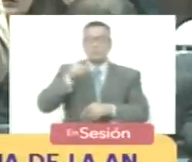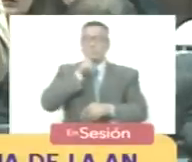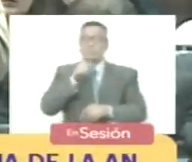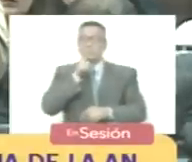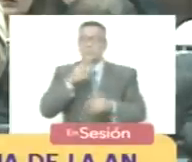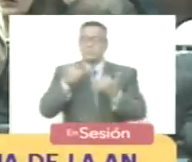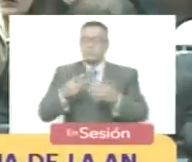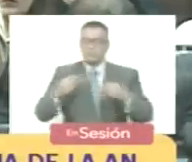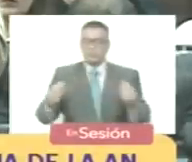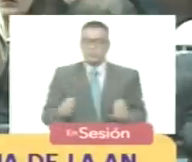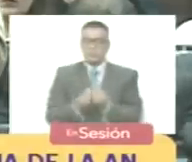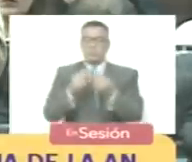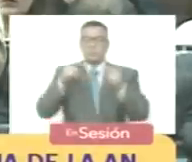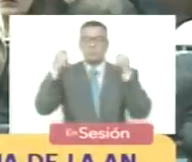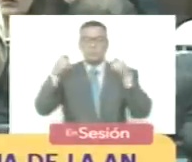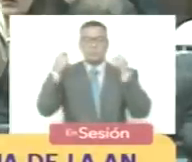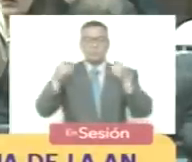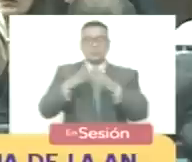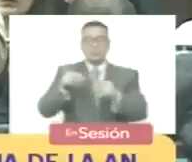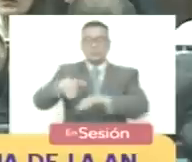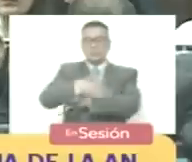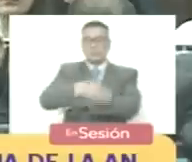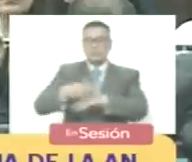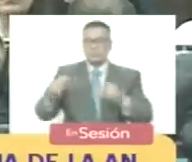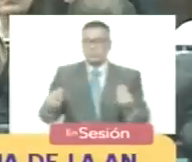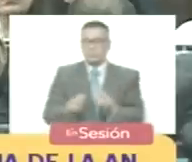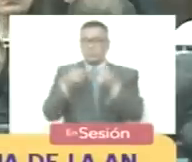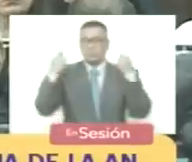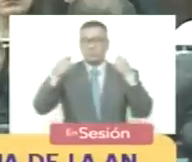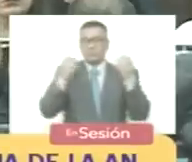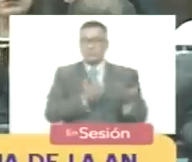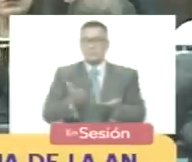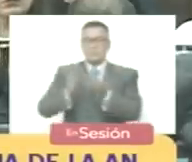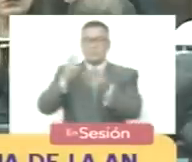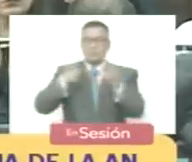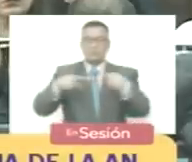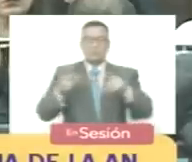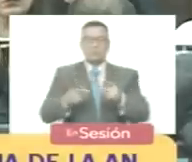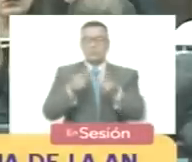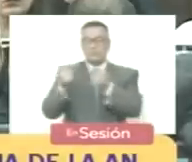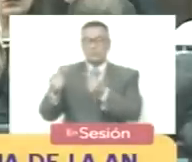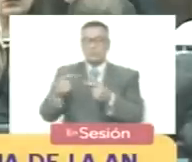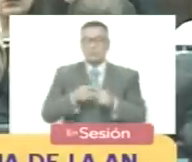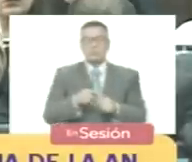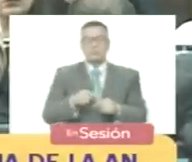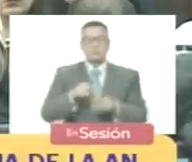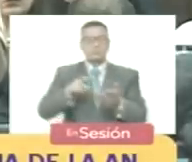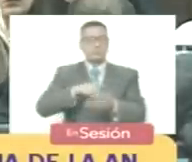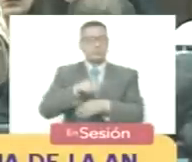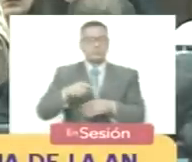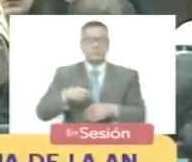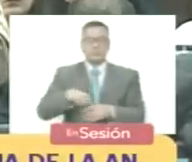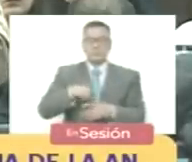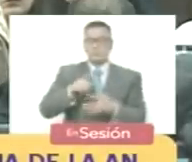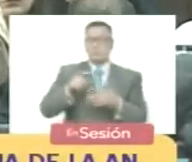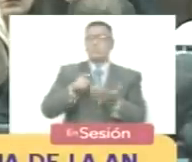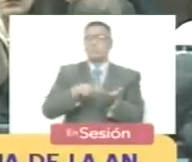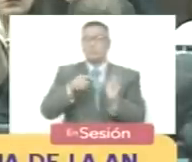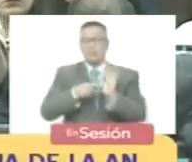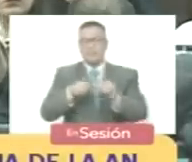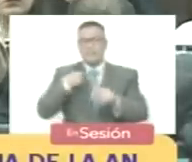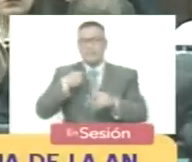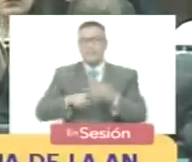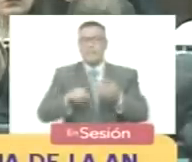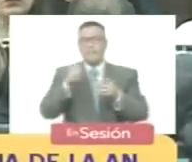y acompañar los reclamos de la gente en la calle, acompañar los reclamos por los servicios públicos, por el salario, sin ningún complejo. Presentamos buena cuenta, hemos